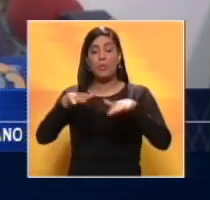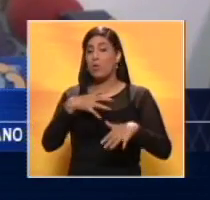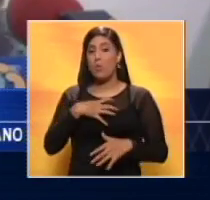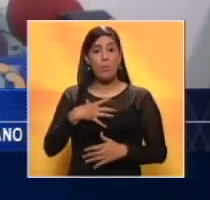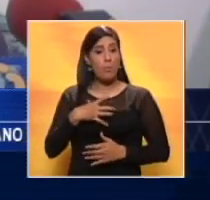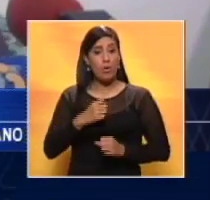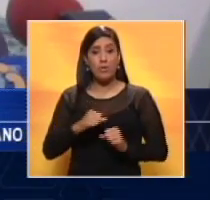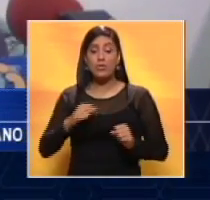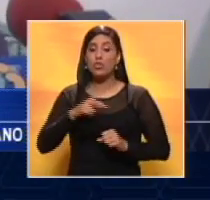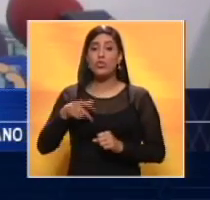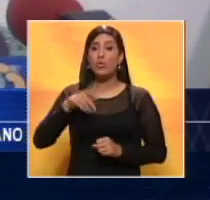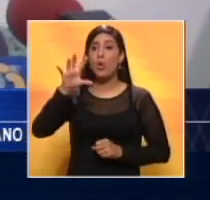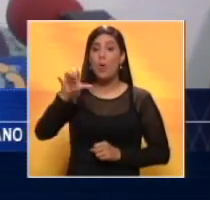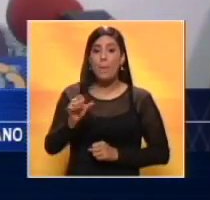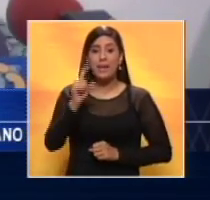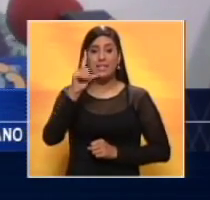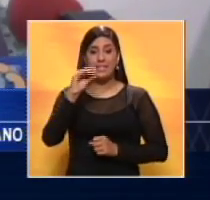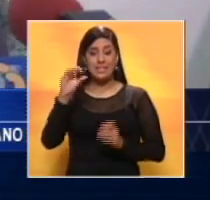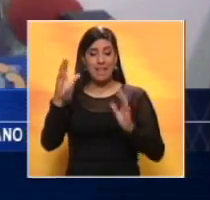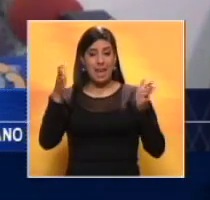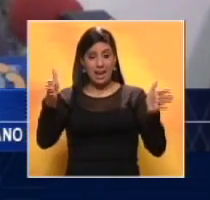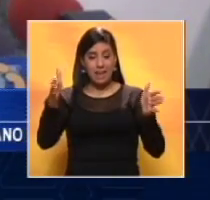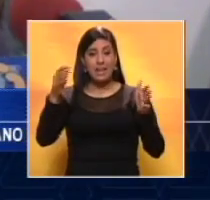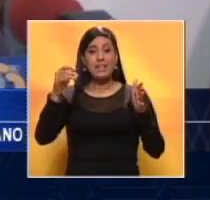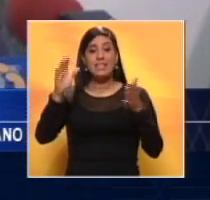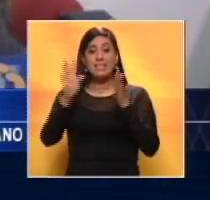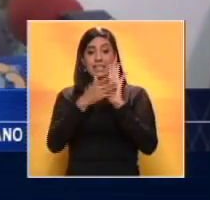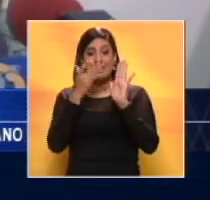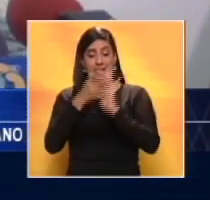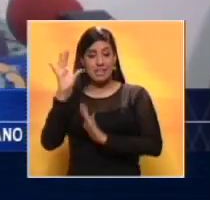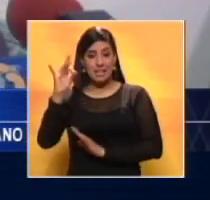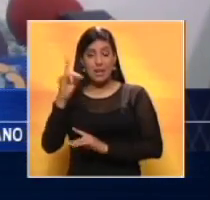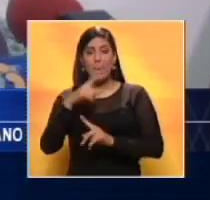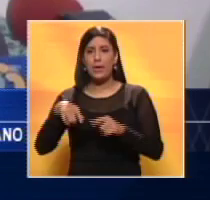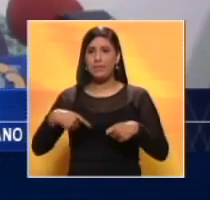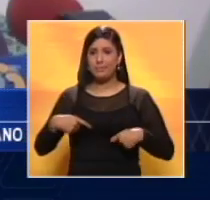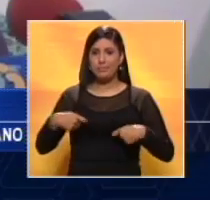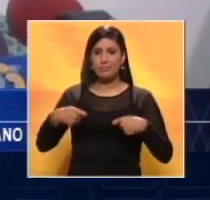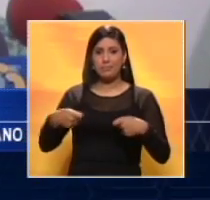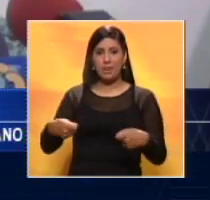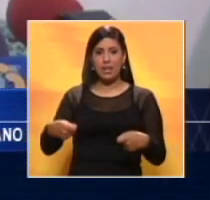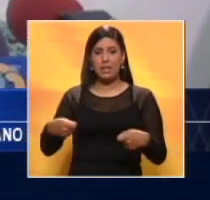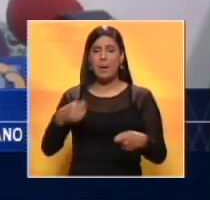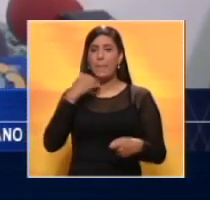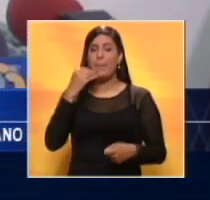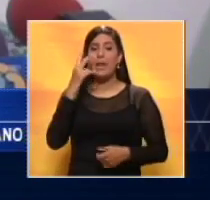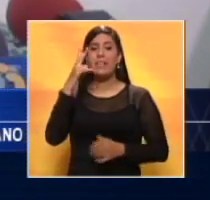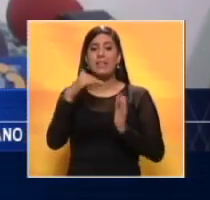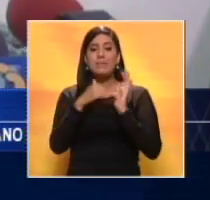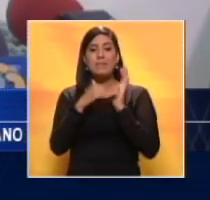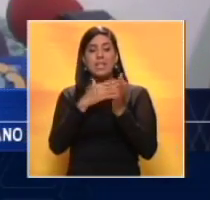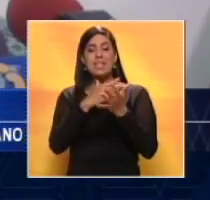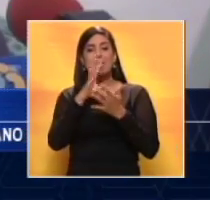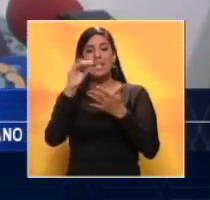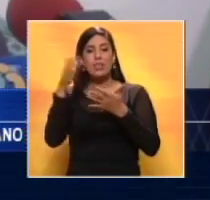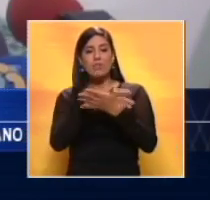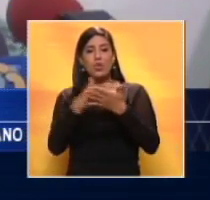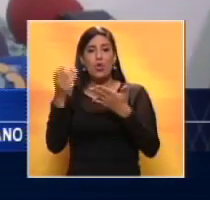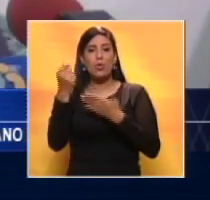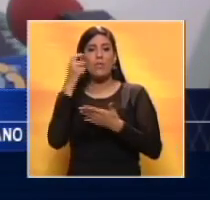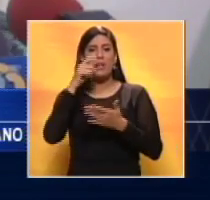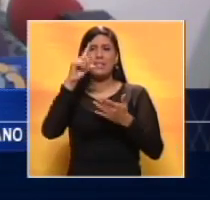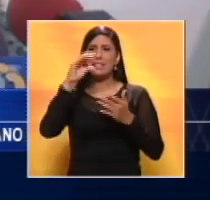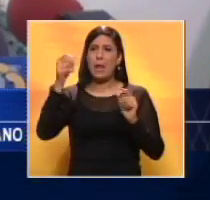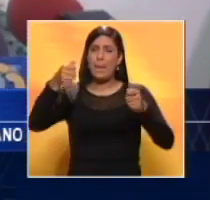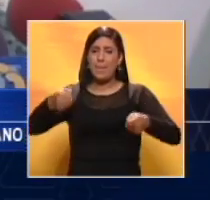puede ser posible que vayamos a comprar 100 pacas de cemento y tengamos que gastar casi 3.500 millones de bolívares para comprar